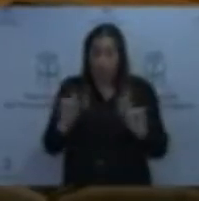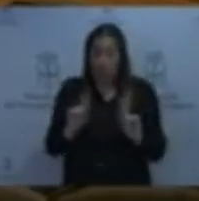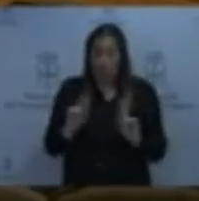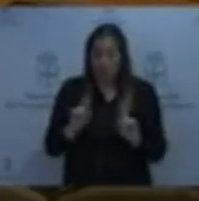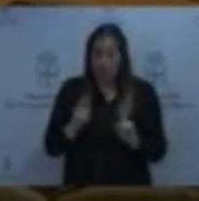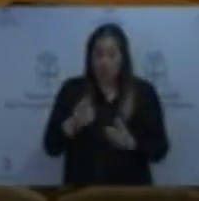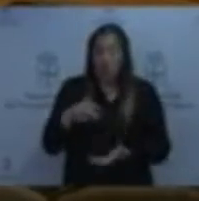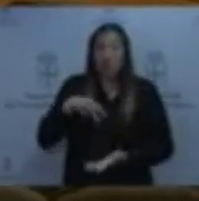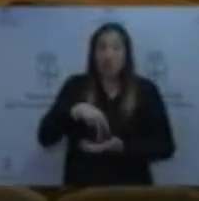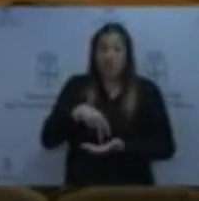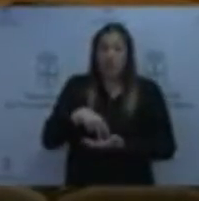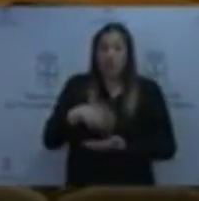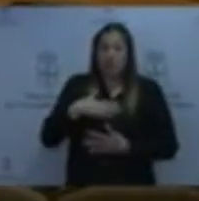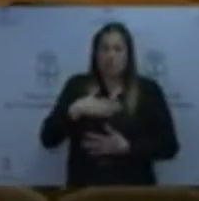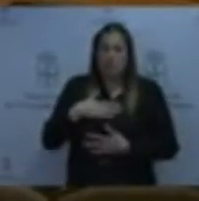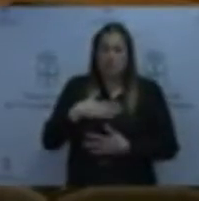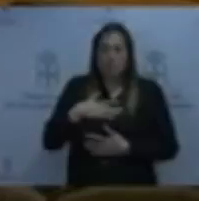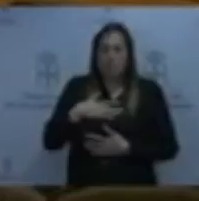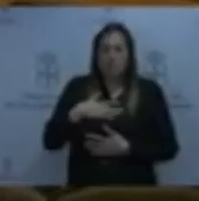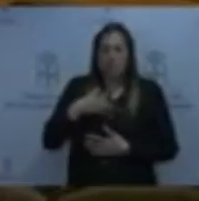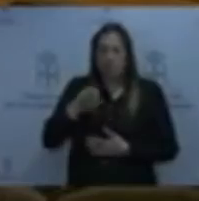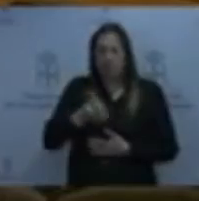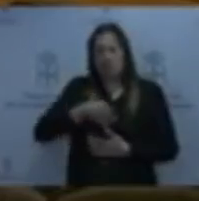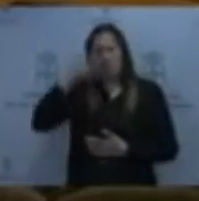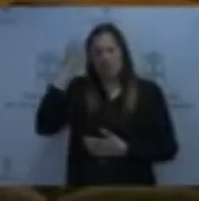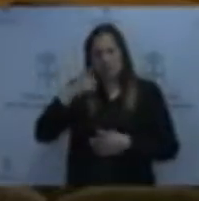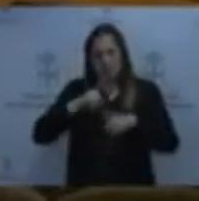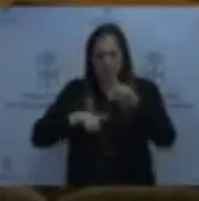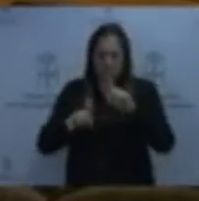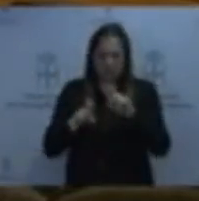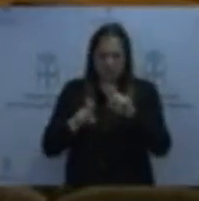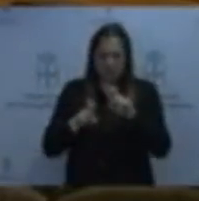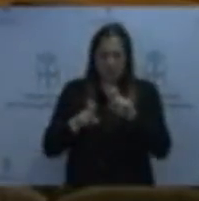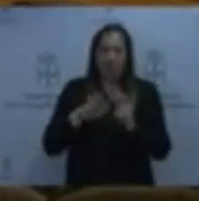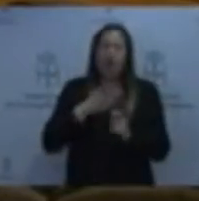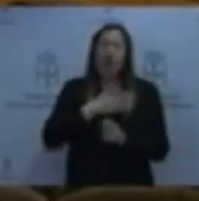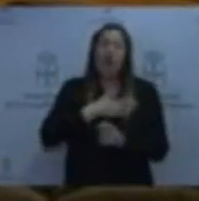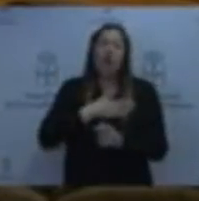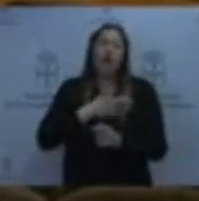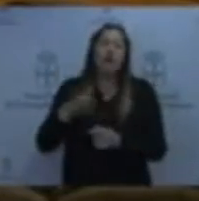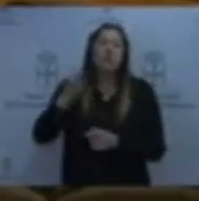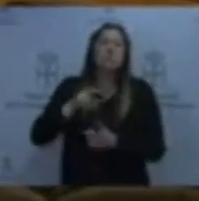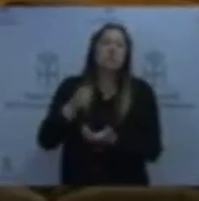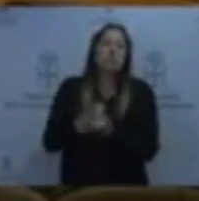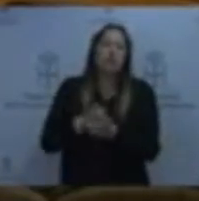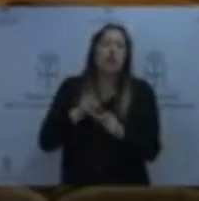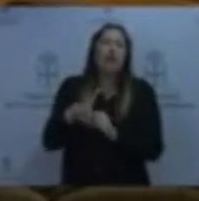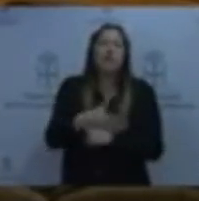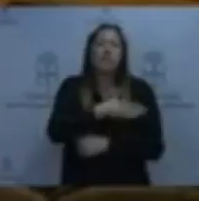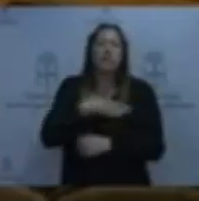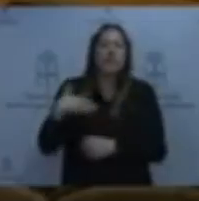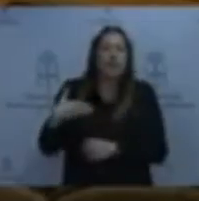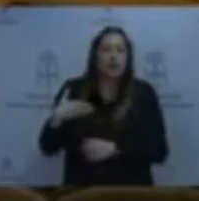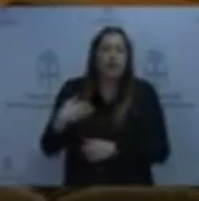nosotros, ábresenos la siguiente interrogación. ¿Queremos evitar que esto se repita? Porque si es así, lo que se necesita